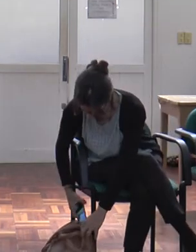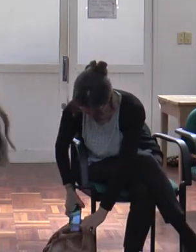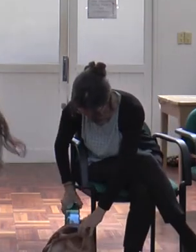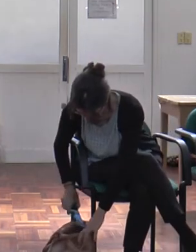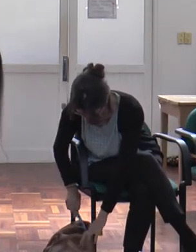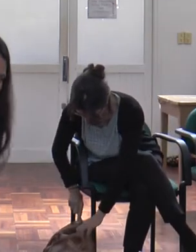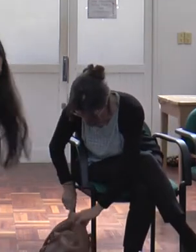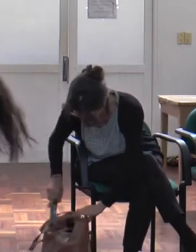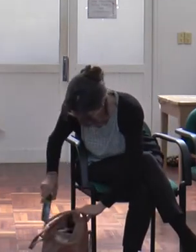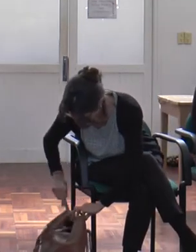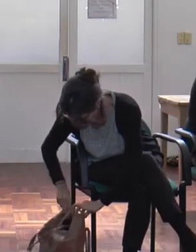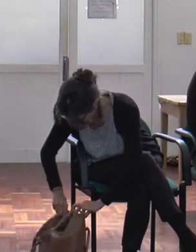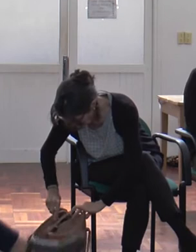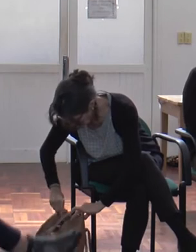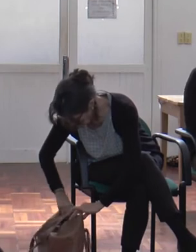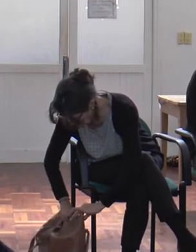retomamos entonces el cambio